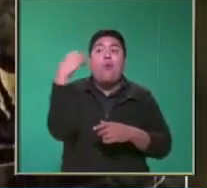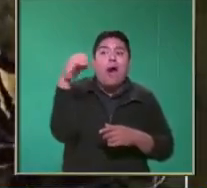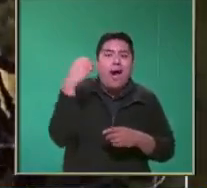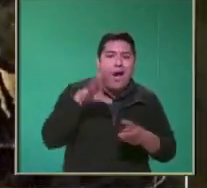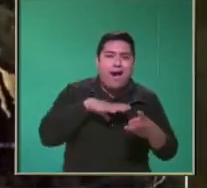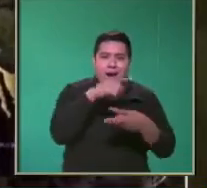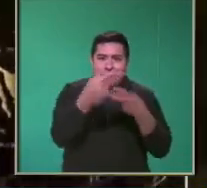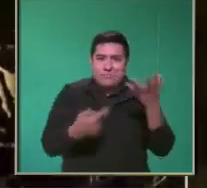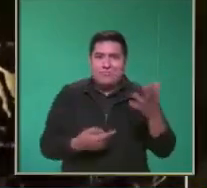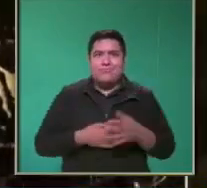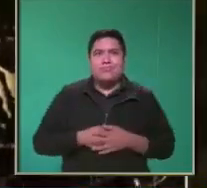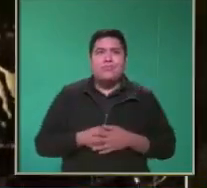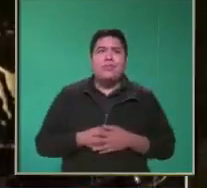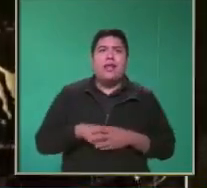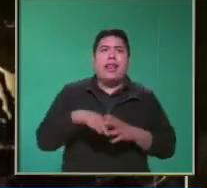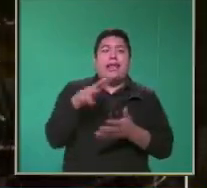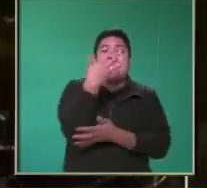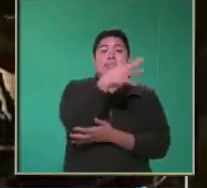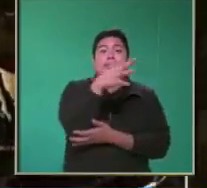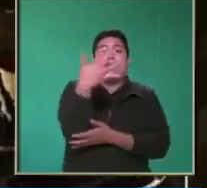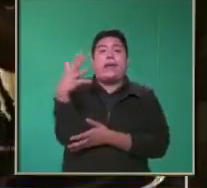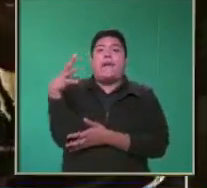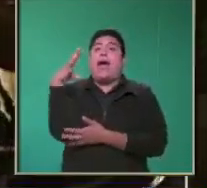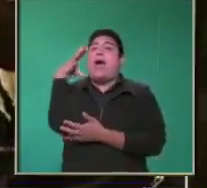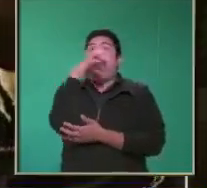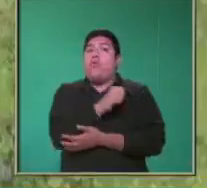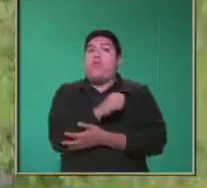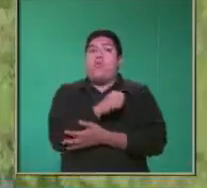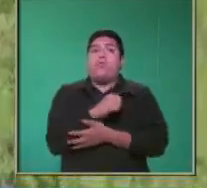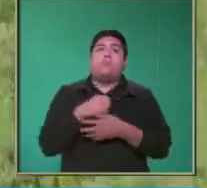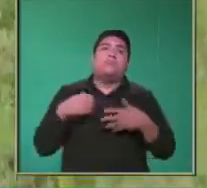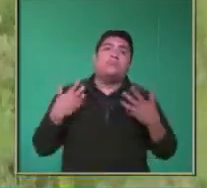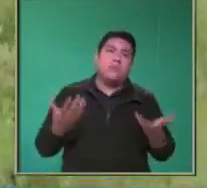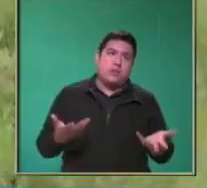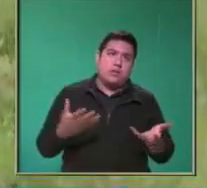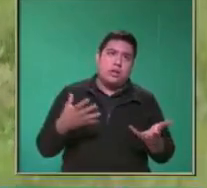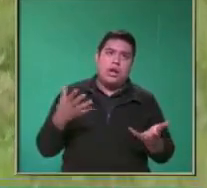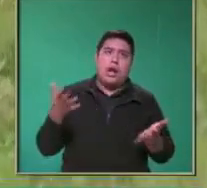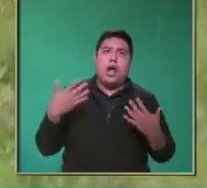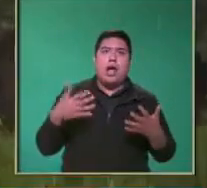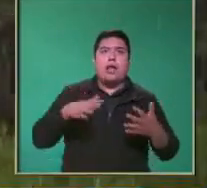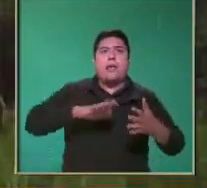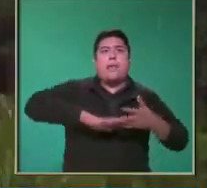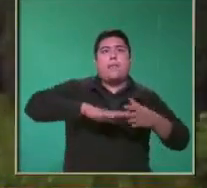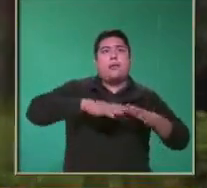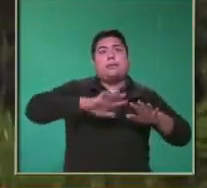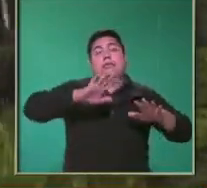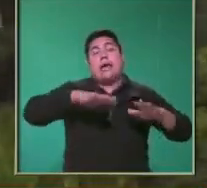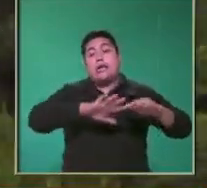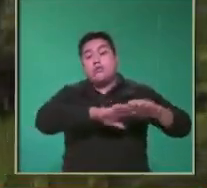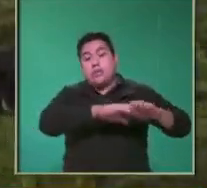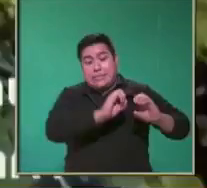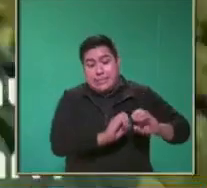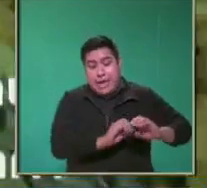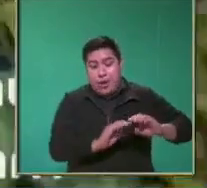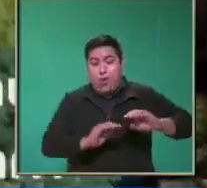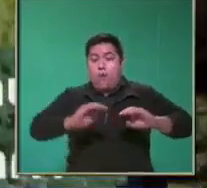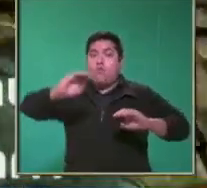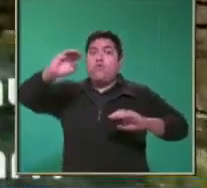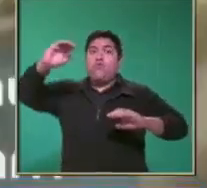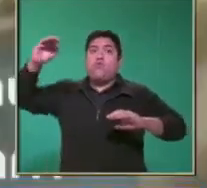selva seca se desarrolla en el clima tropical subhúmedo. Abarca desde relieve de planicie hasta sitios abruptos.